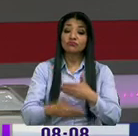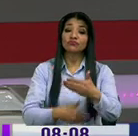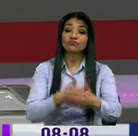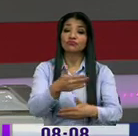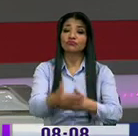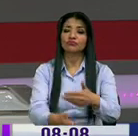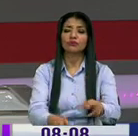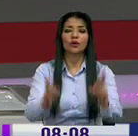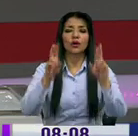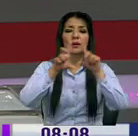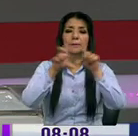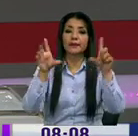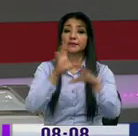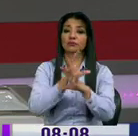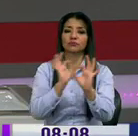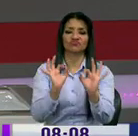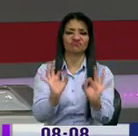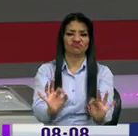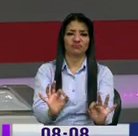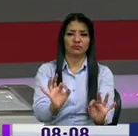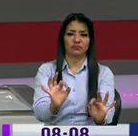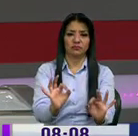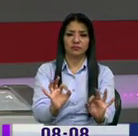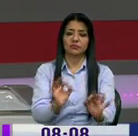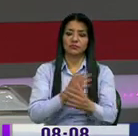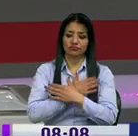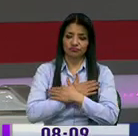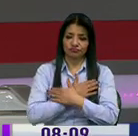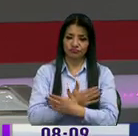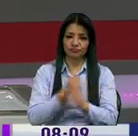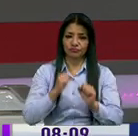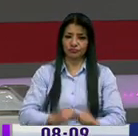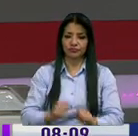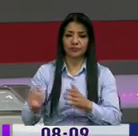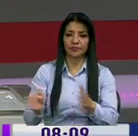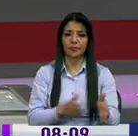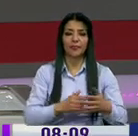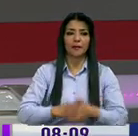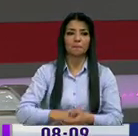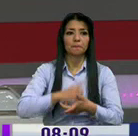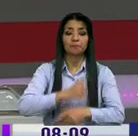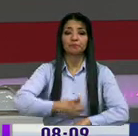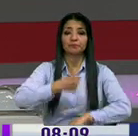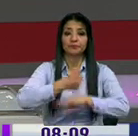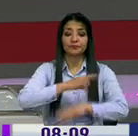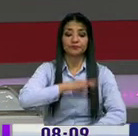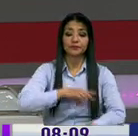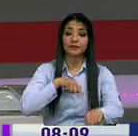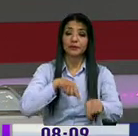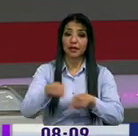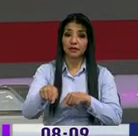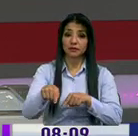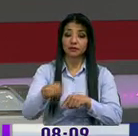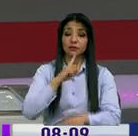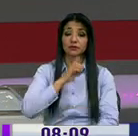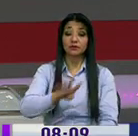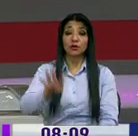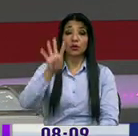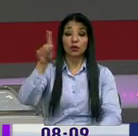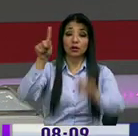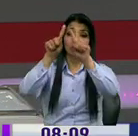unas cooperativas de transporte que realmente quieran a sus usuarios. Las autoridades de la Agencia Metropolitana de Tránsito establecieron que los cuatro